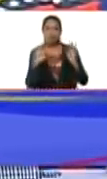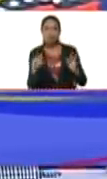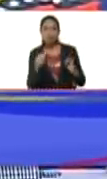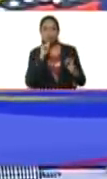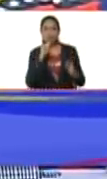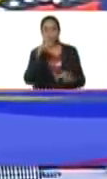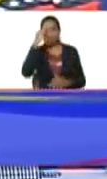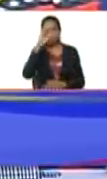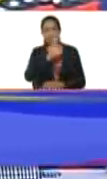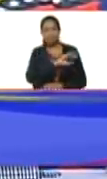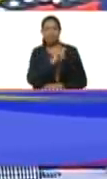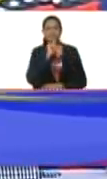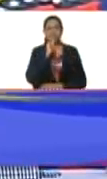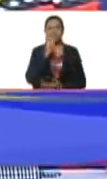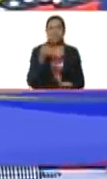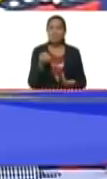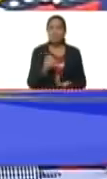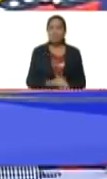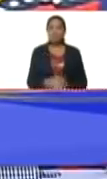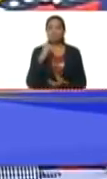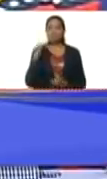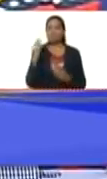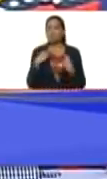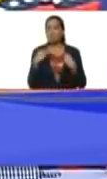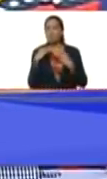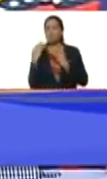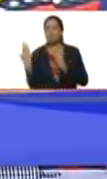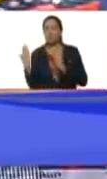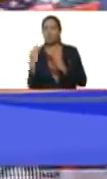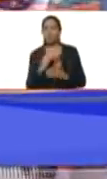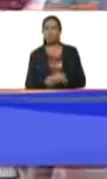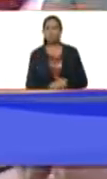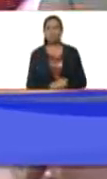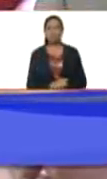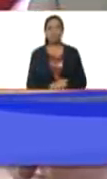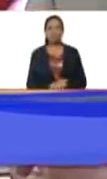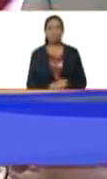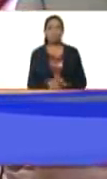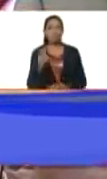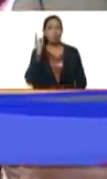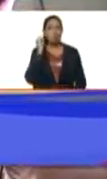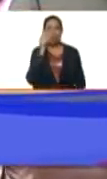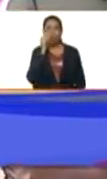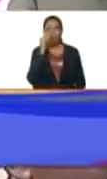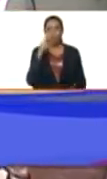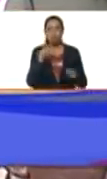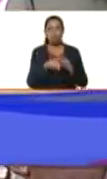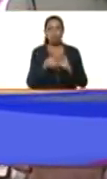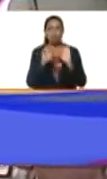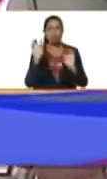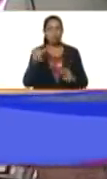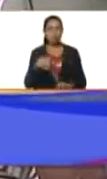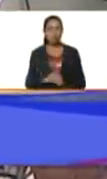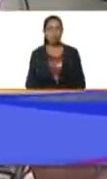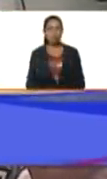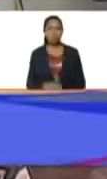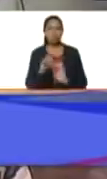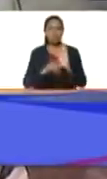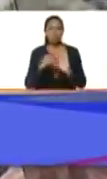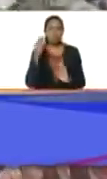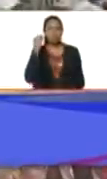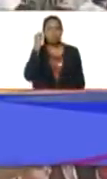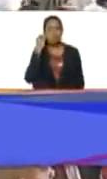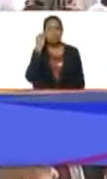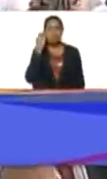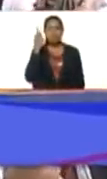los milicianos? El vecino, la vecina, el que menos tú piensas,